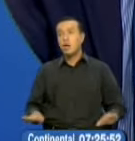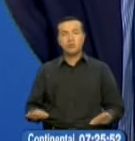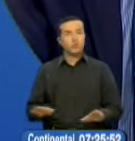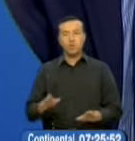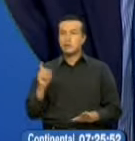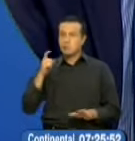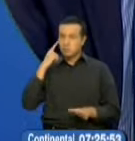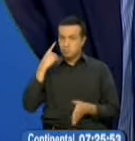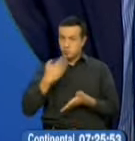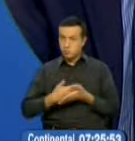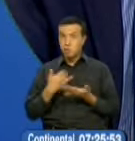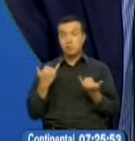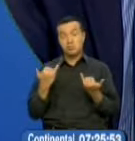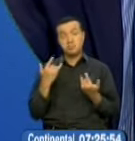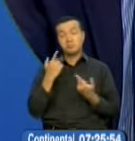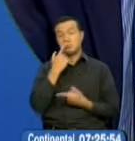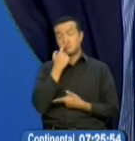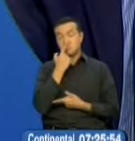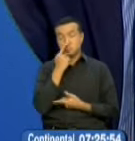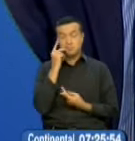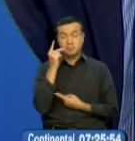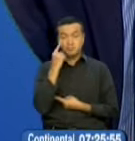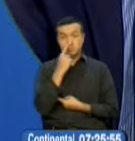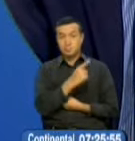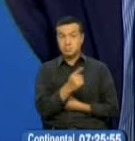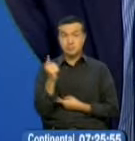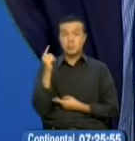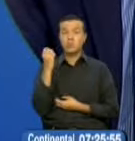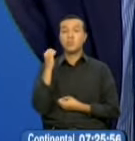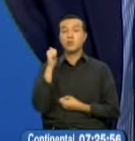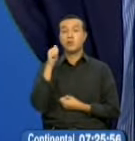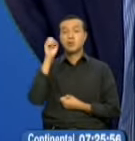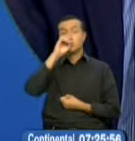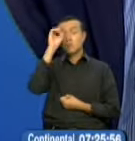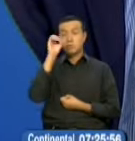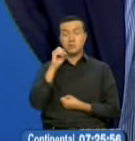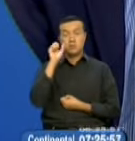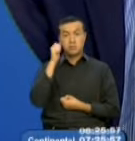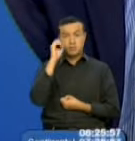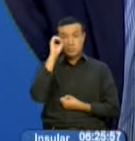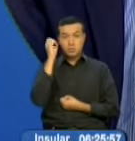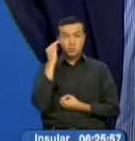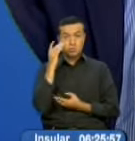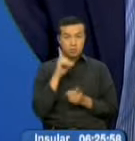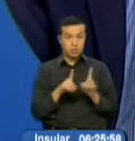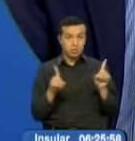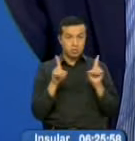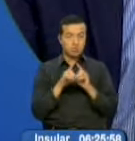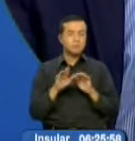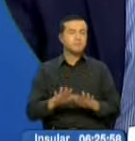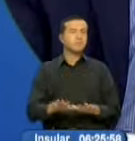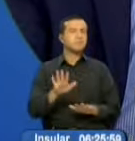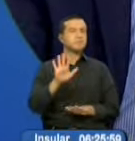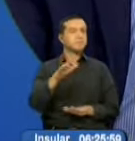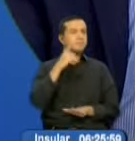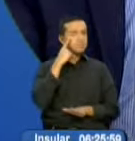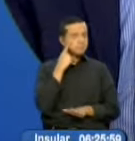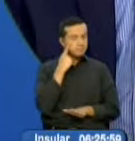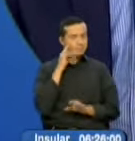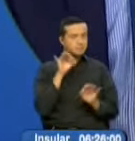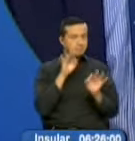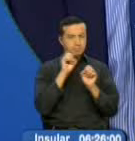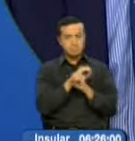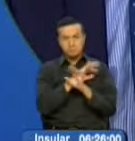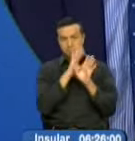ser un momento interesante para ver efectivamente en este más de 10% cuáles son los resultados. Ahora, lo que habría también que dejar en